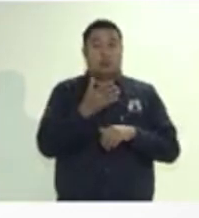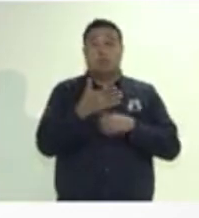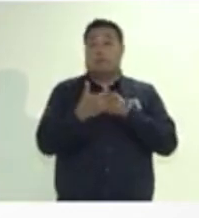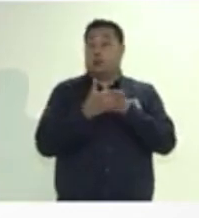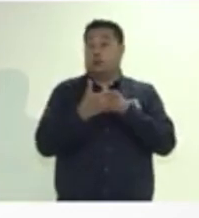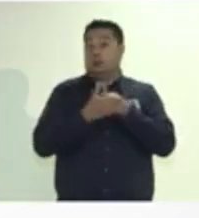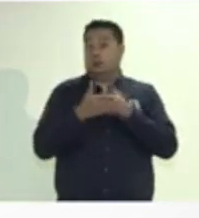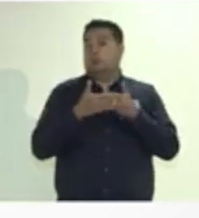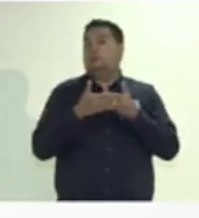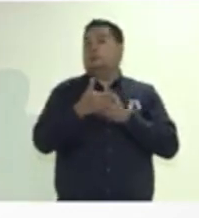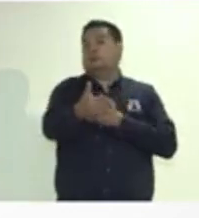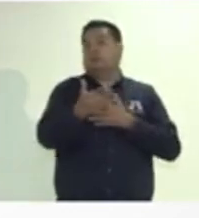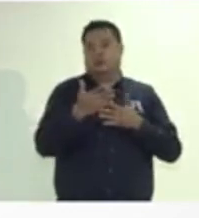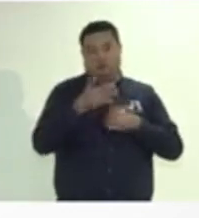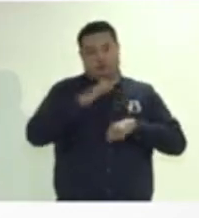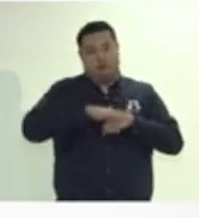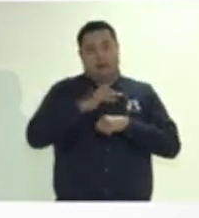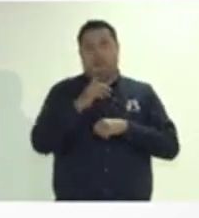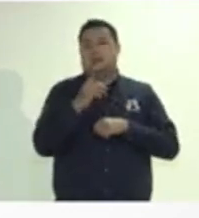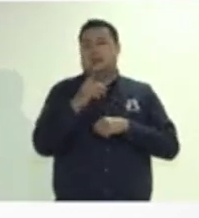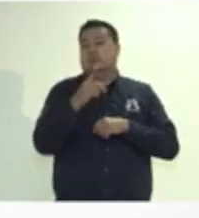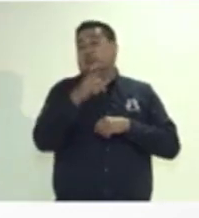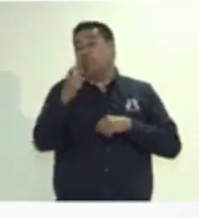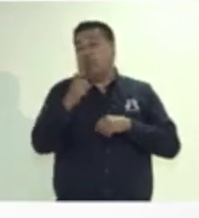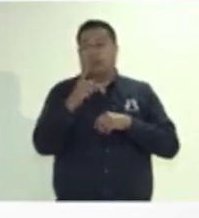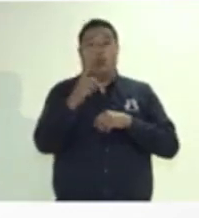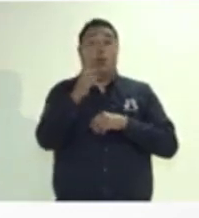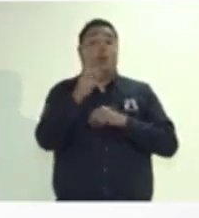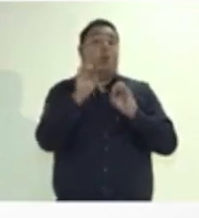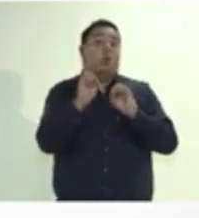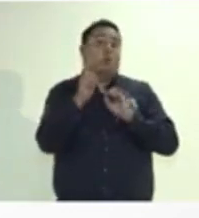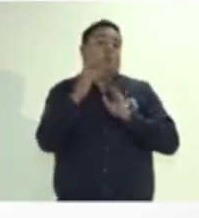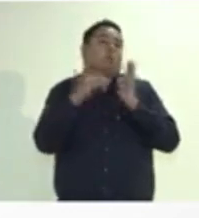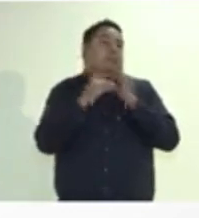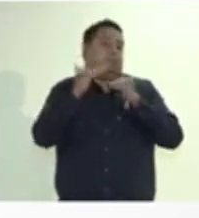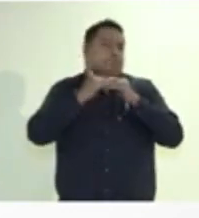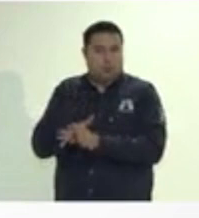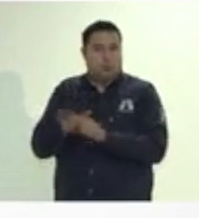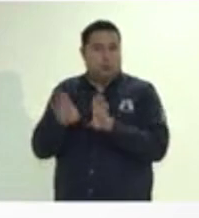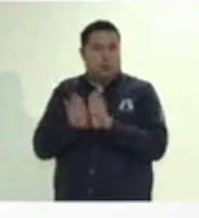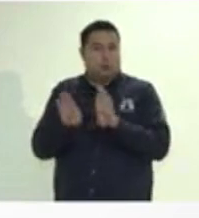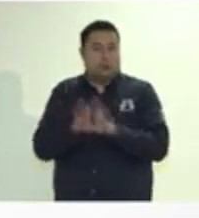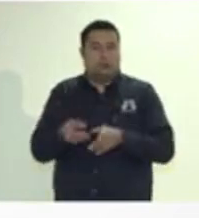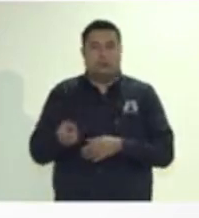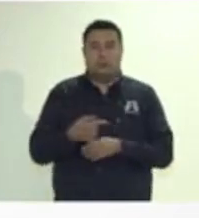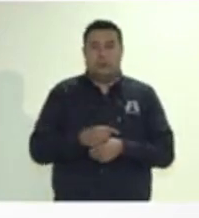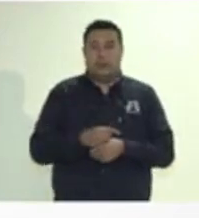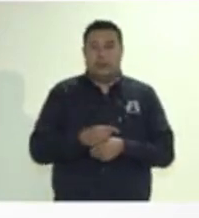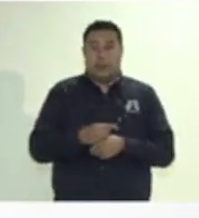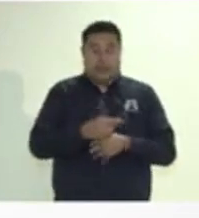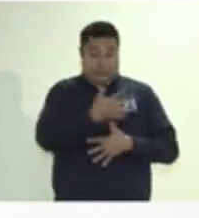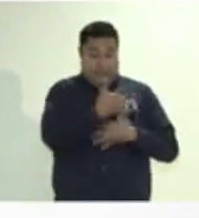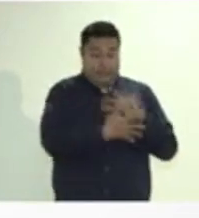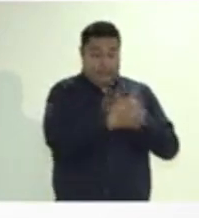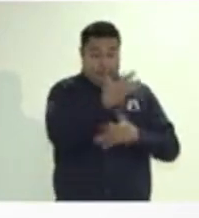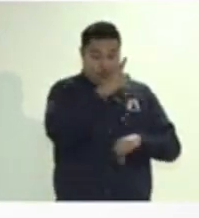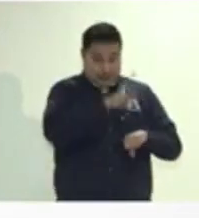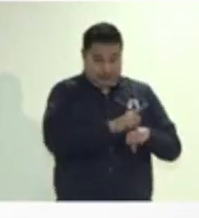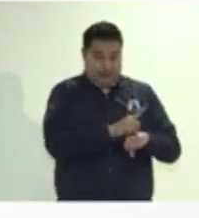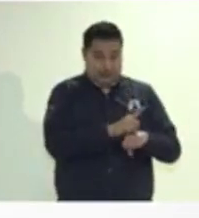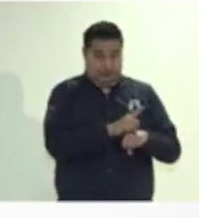para otorgar una alta sanitaria de los pacientes confirmados por kobe 19 en los primeros 15 días